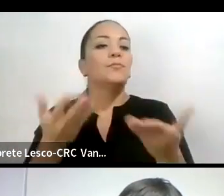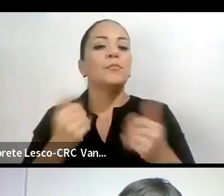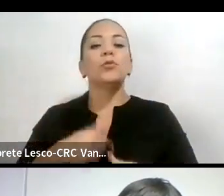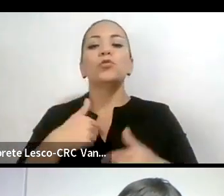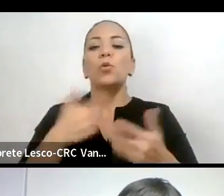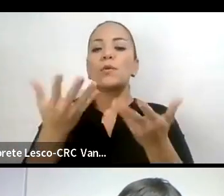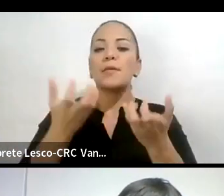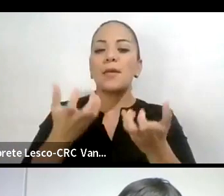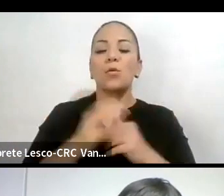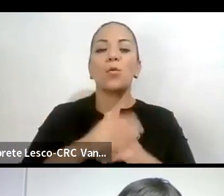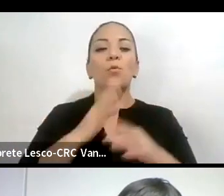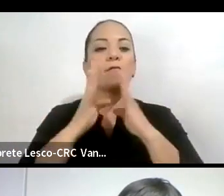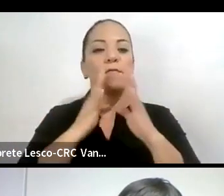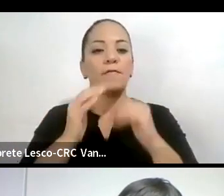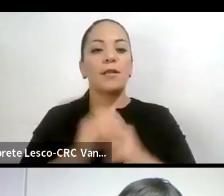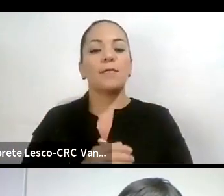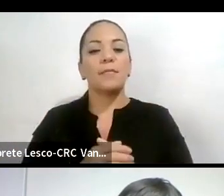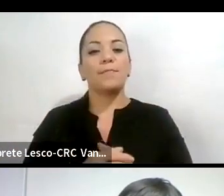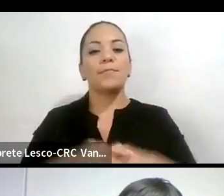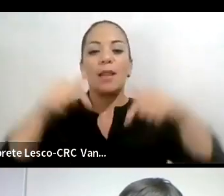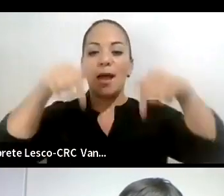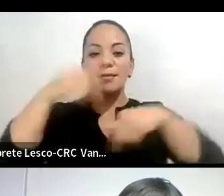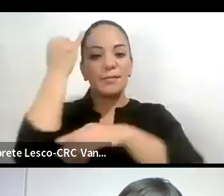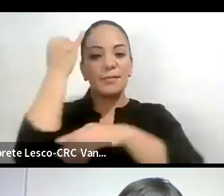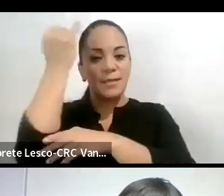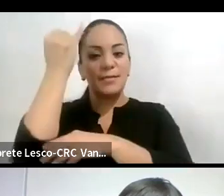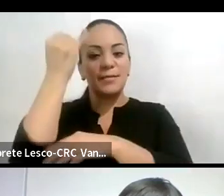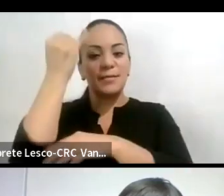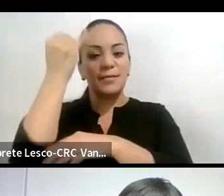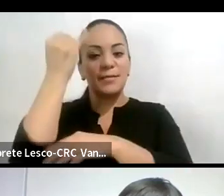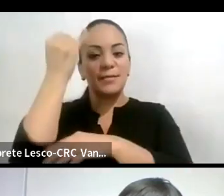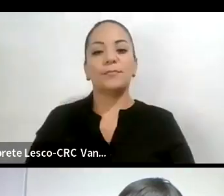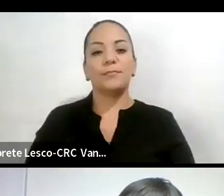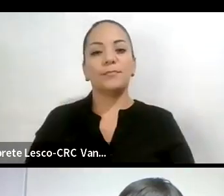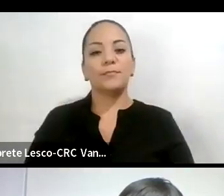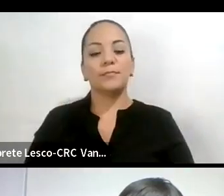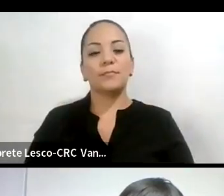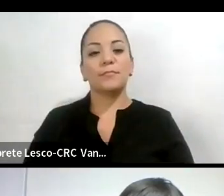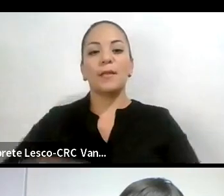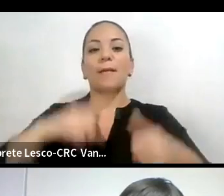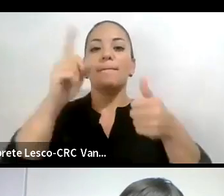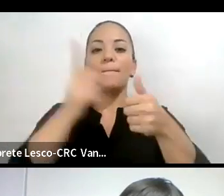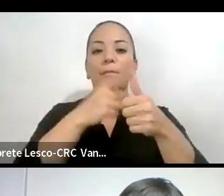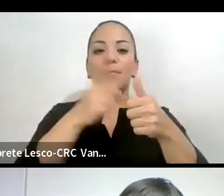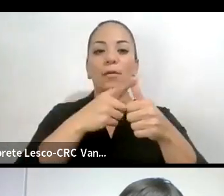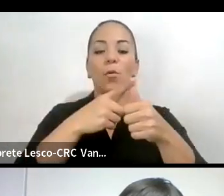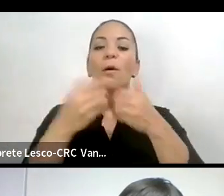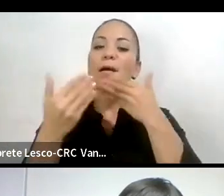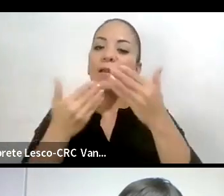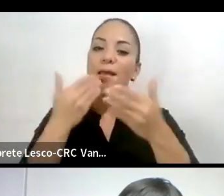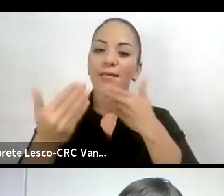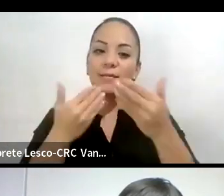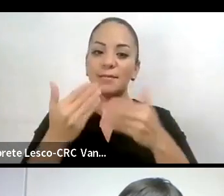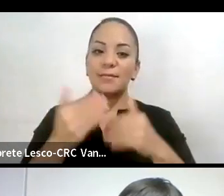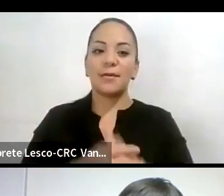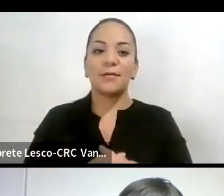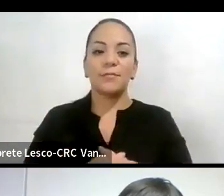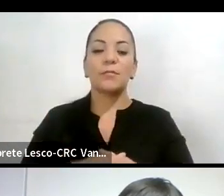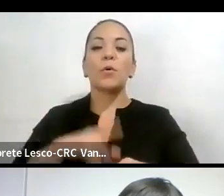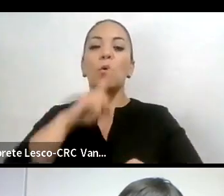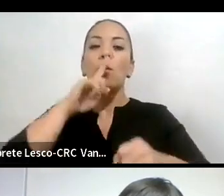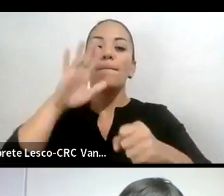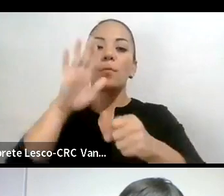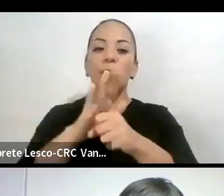quiero referirme a esta iniciativa, ¿no? En primer lugar, agradecer el compromiso